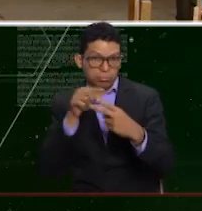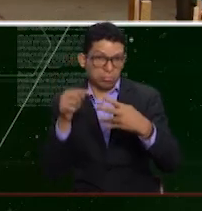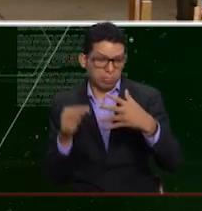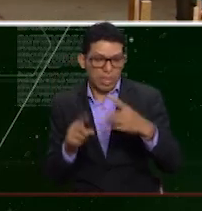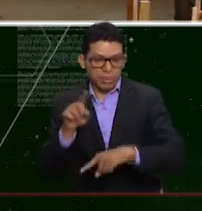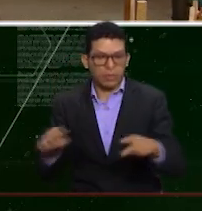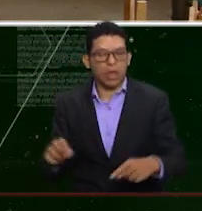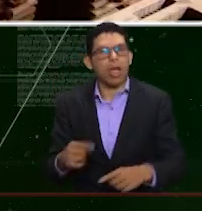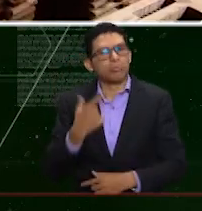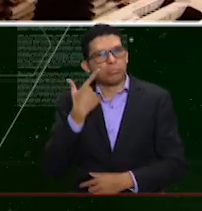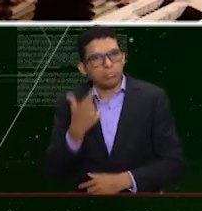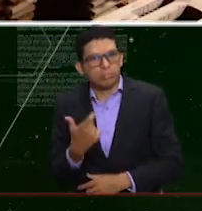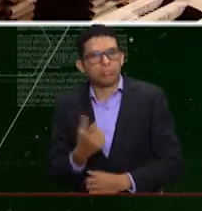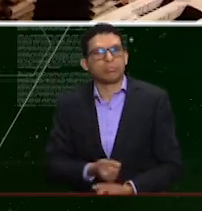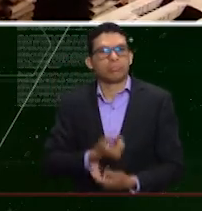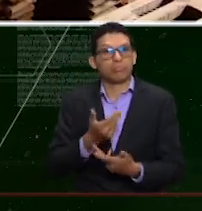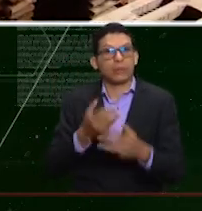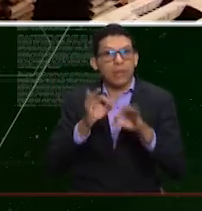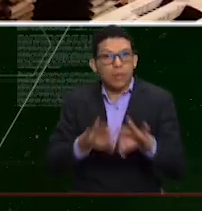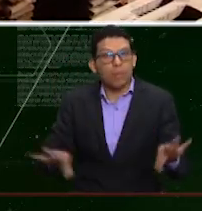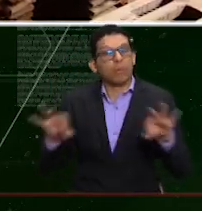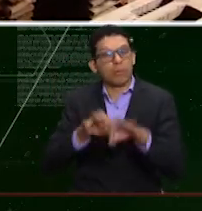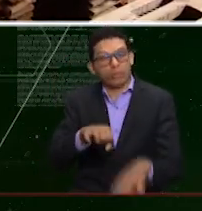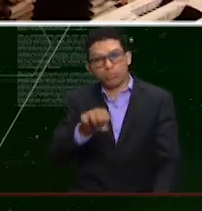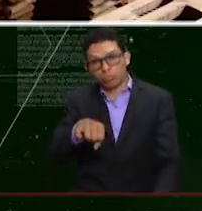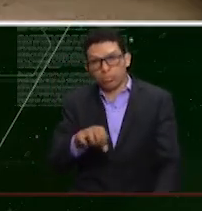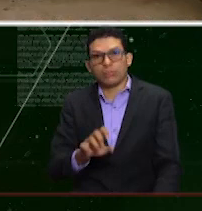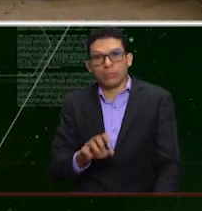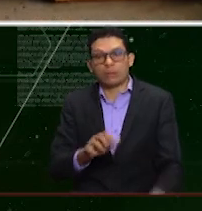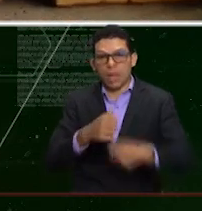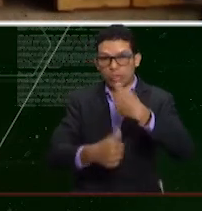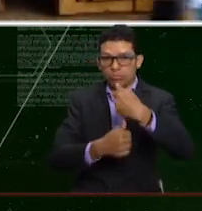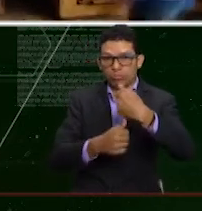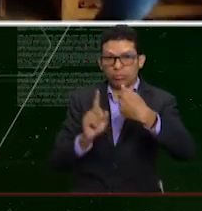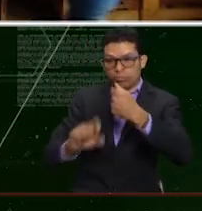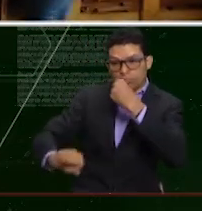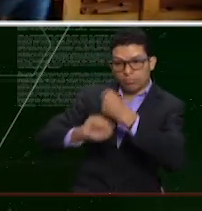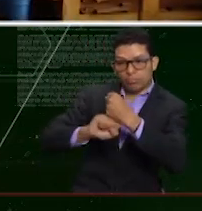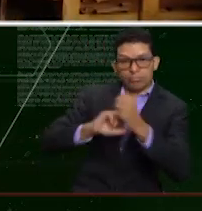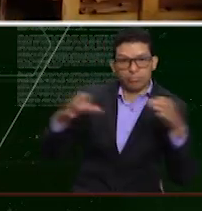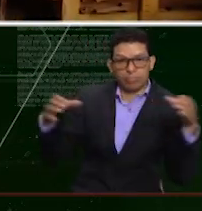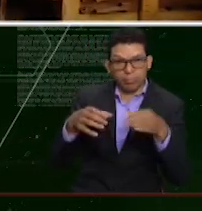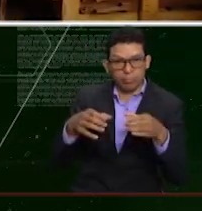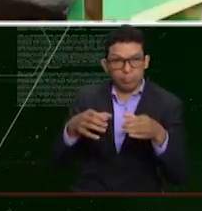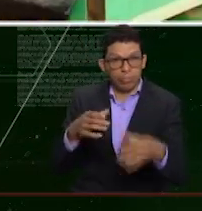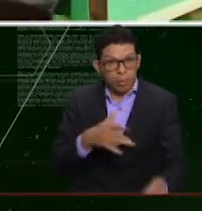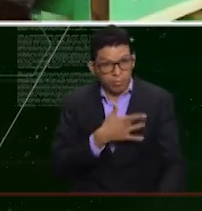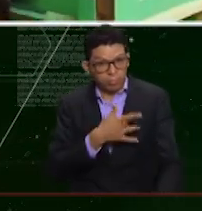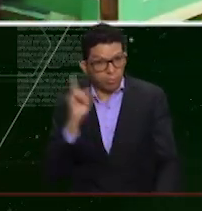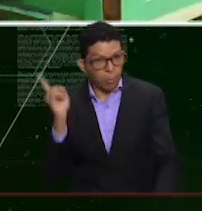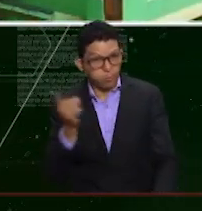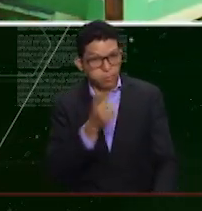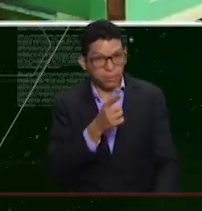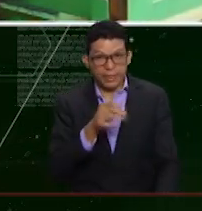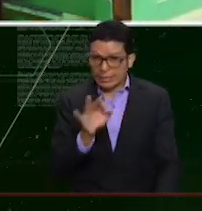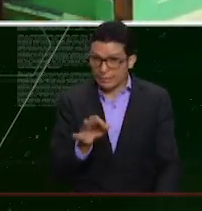agrado expresaban que les parecía importante el ejercicio y la asesoría por parte de la corporación. ¿Ese es el sentir general de